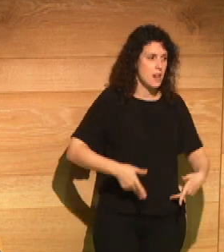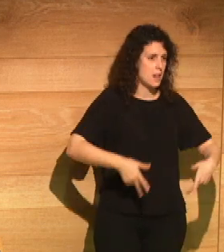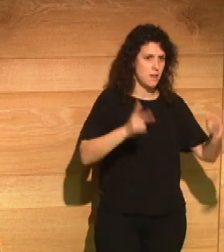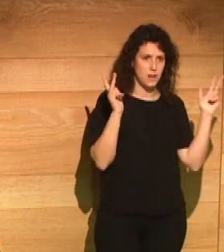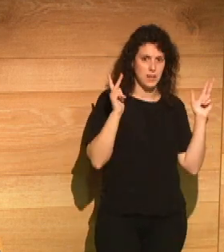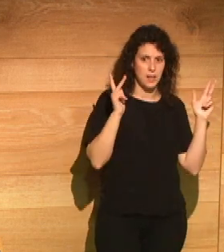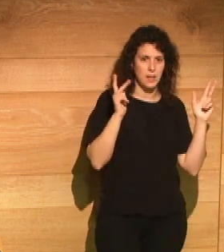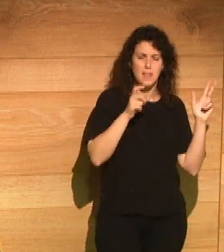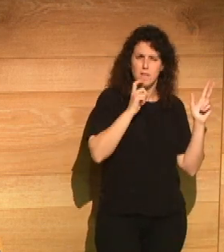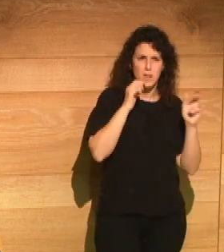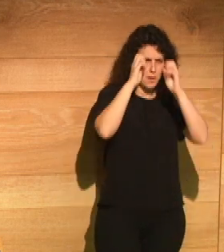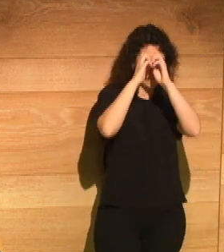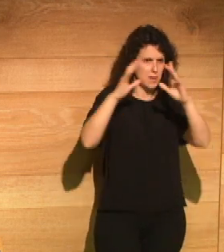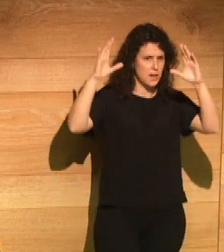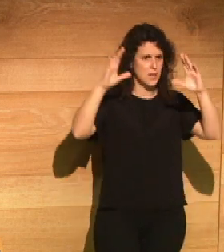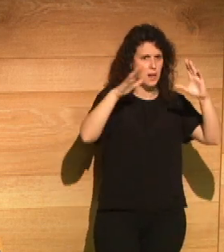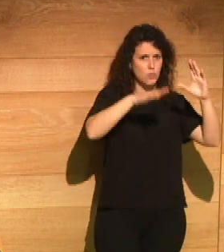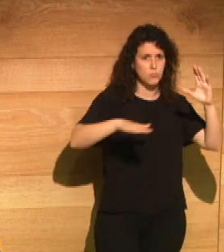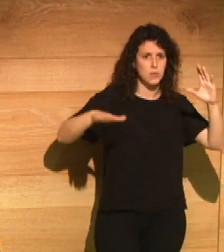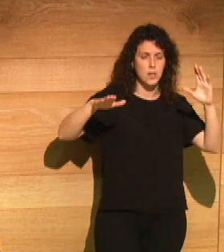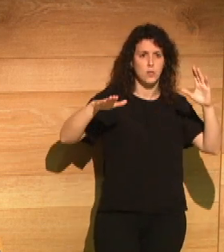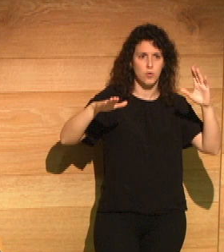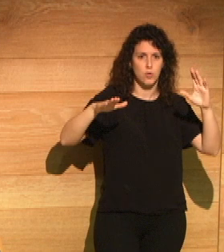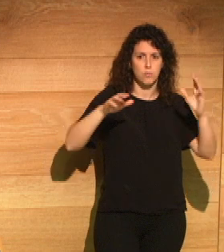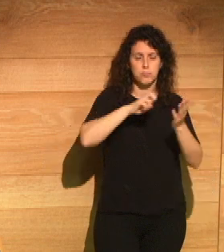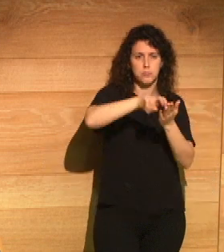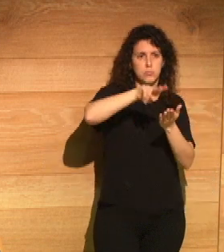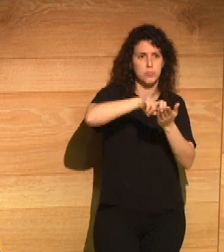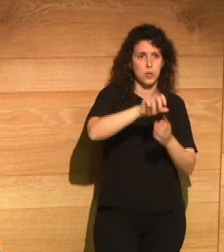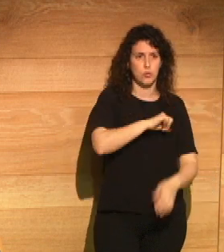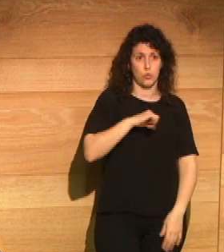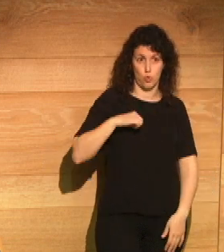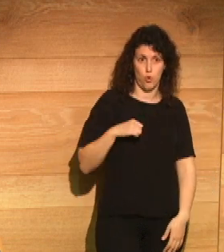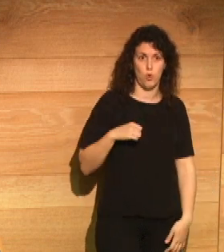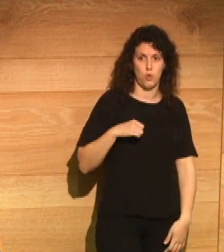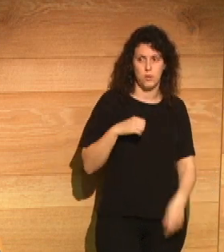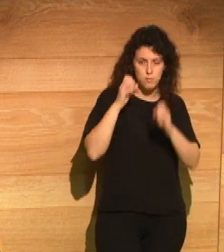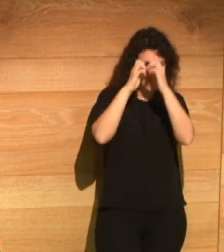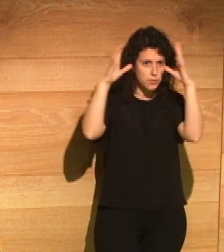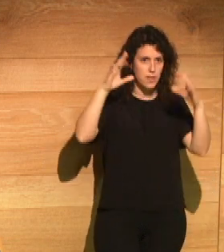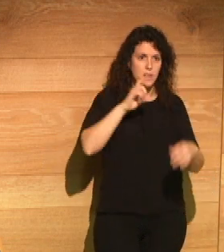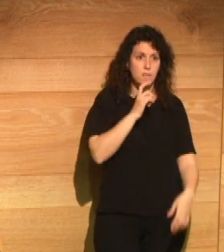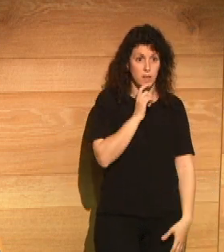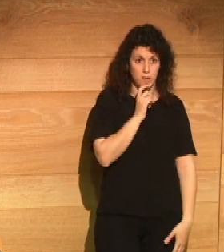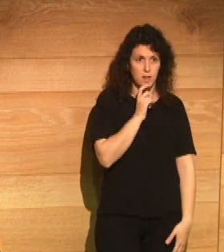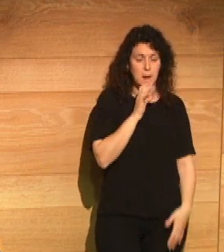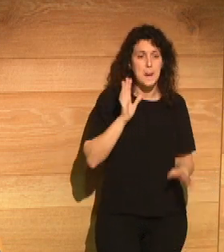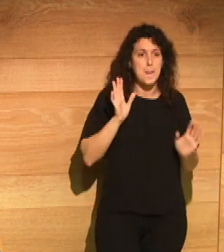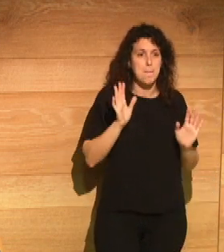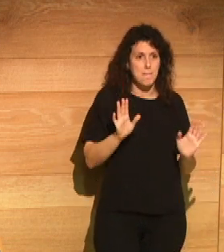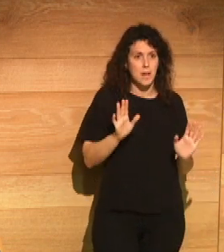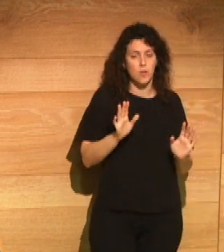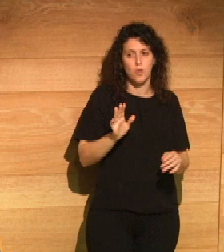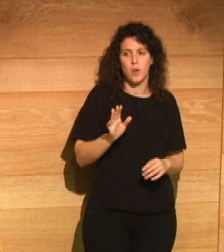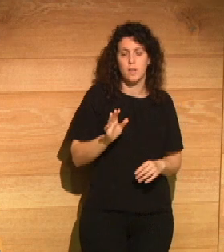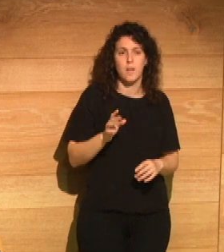de imaginar para un chico hoy, ¿no? Que lo dejen andar solo por ahí de esa manera. Pero primero digamos algo que no